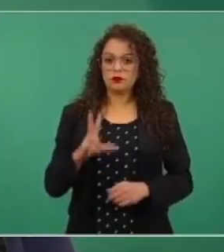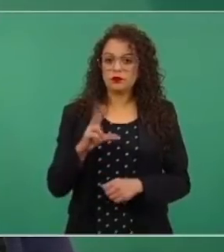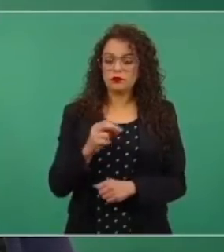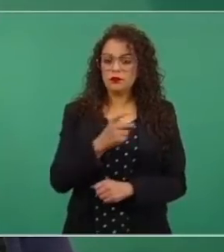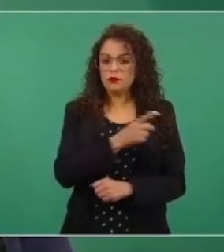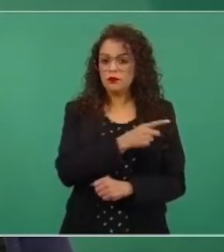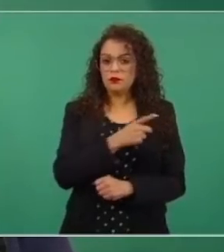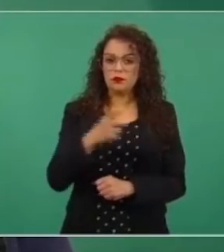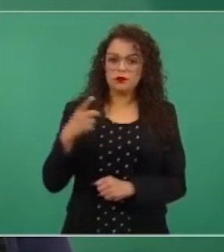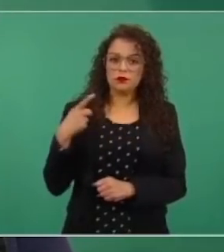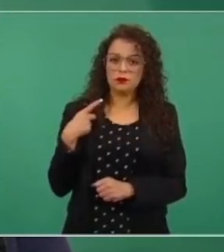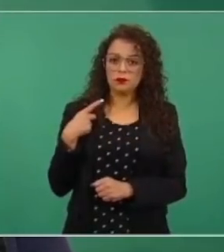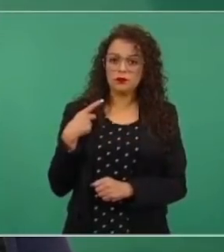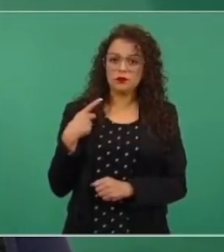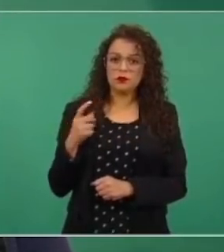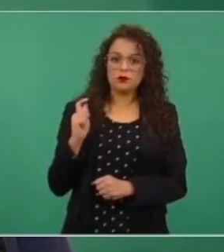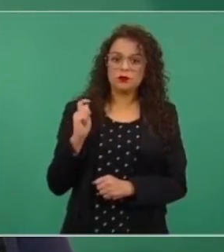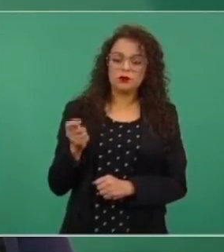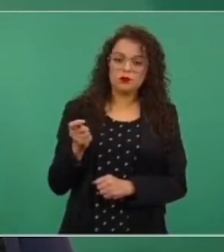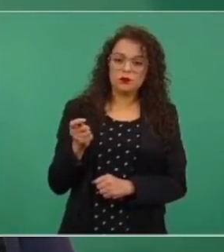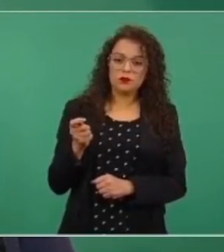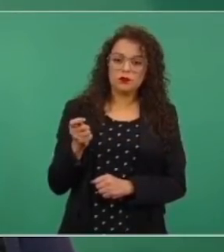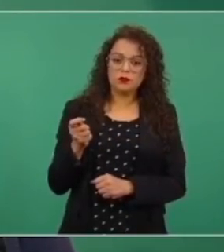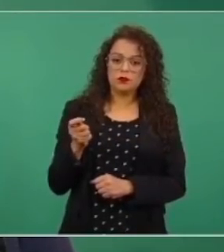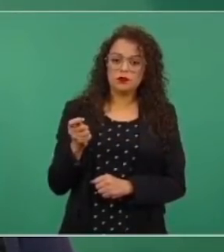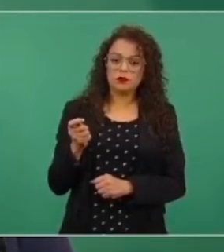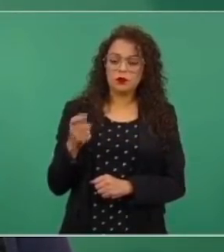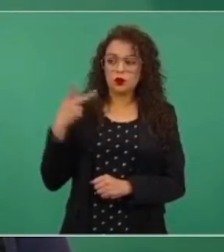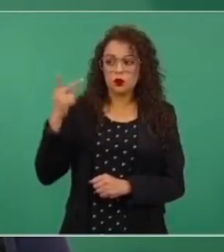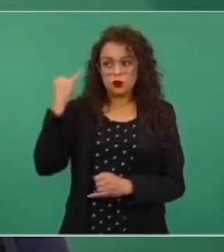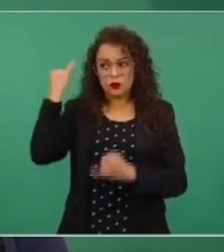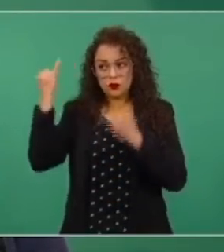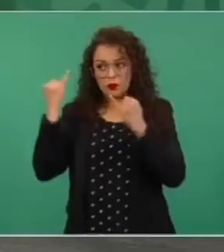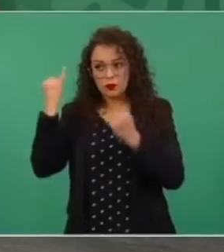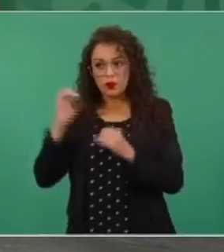tendencias políticas o ideológicas,